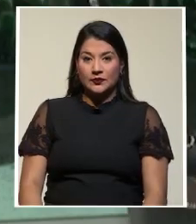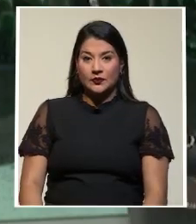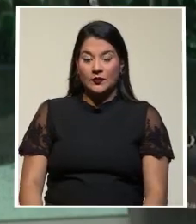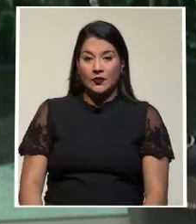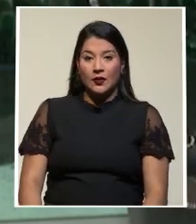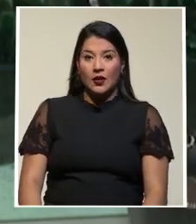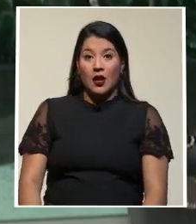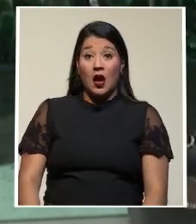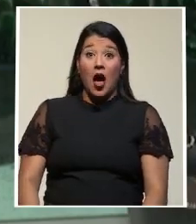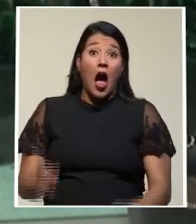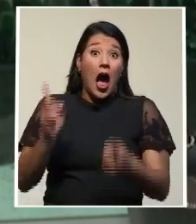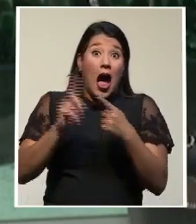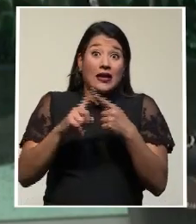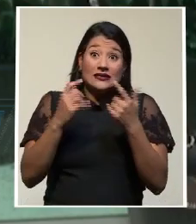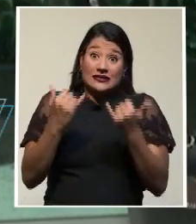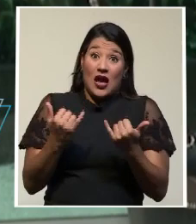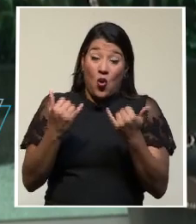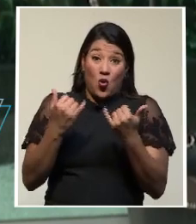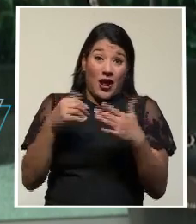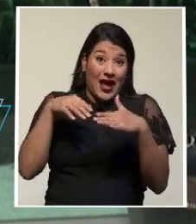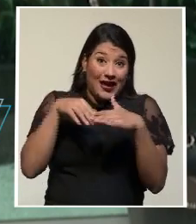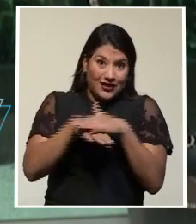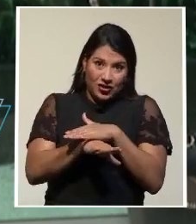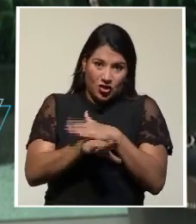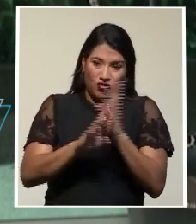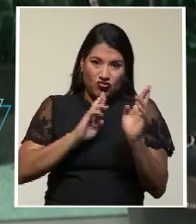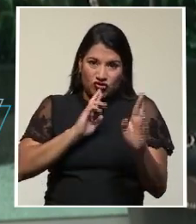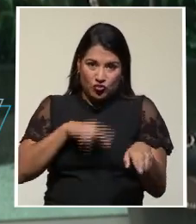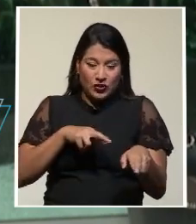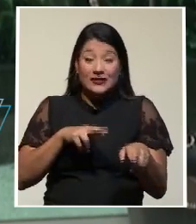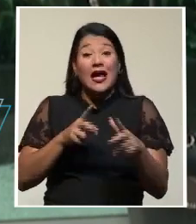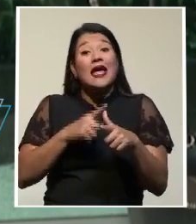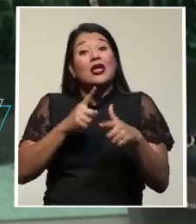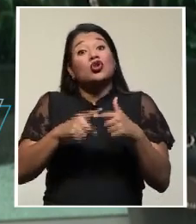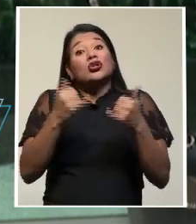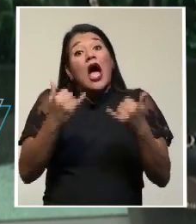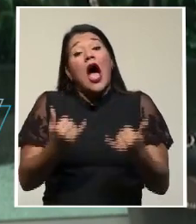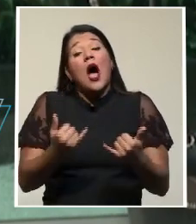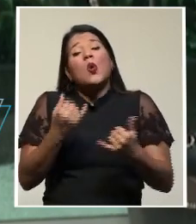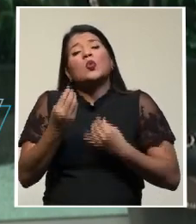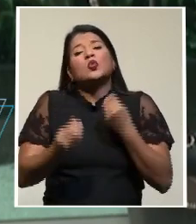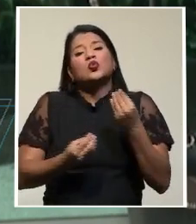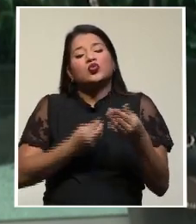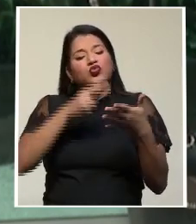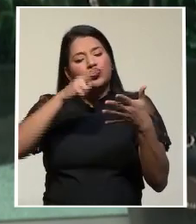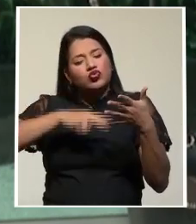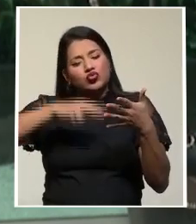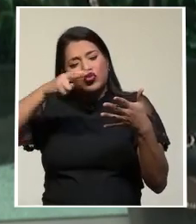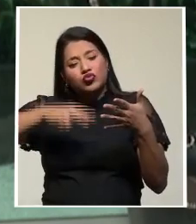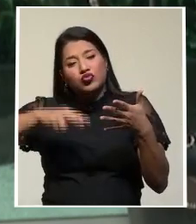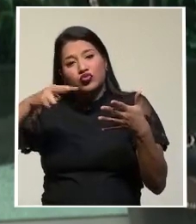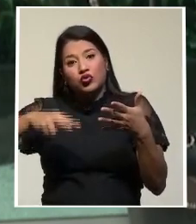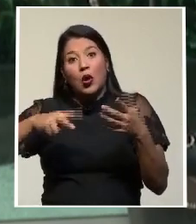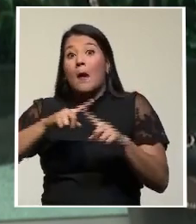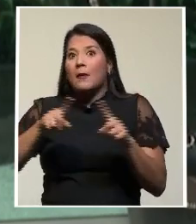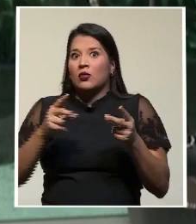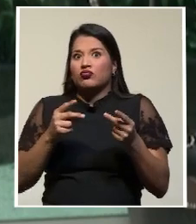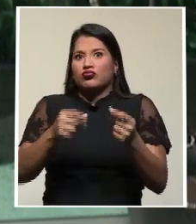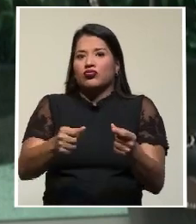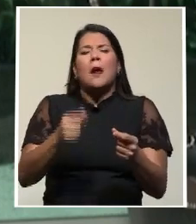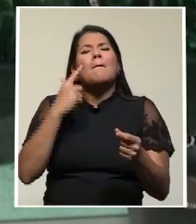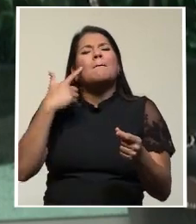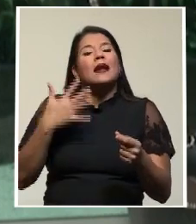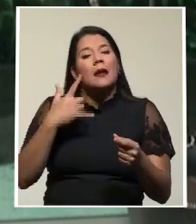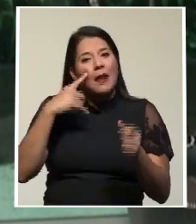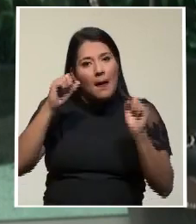Apenas ingresó hoy, corresponde hacer una lectura muy acuciosa, pero a la vez ágil, para poder tener en cuenta todos